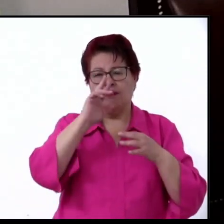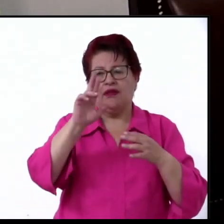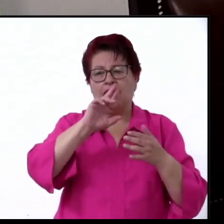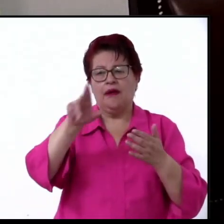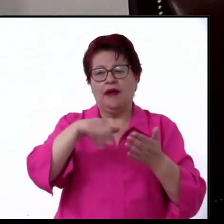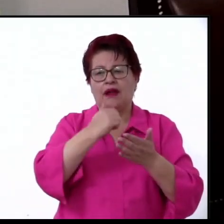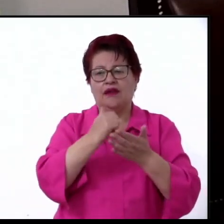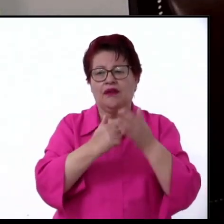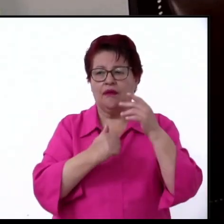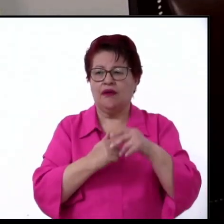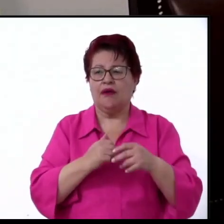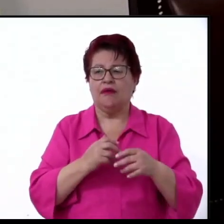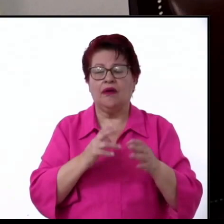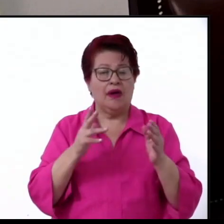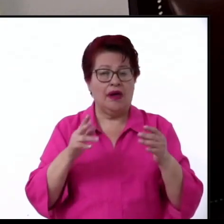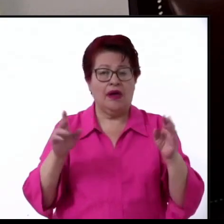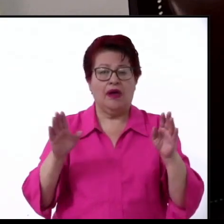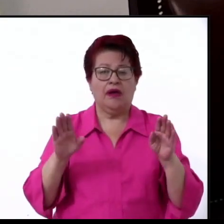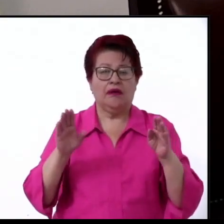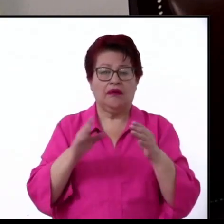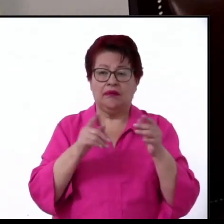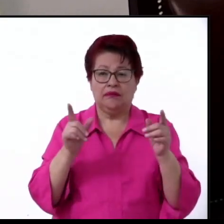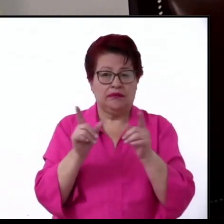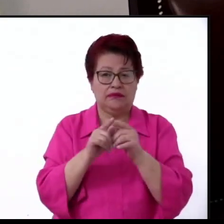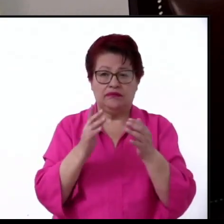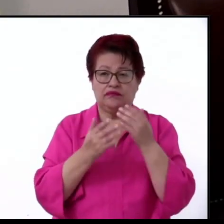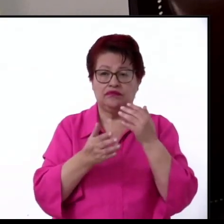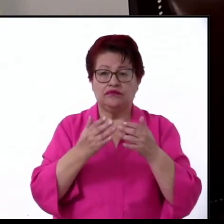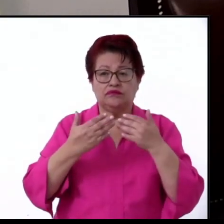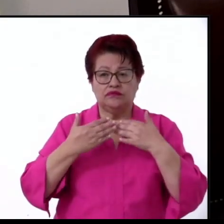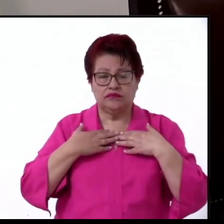ciudad? Sería todo por mi parte y